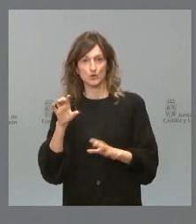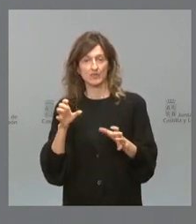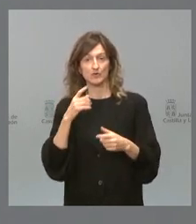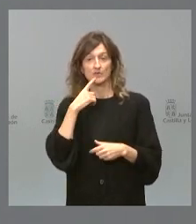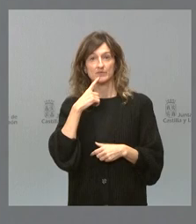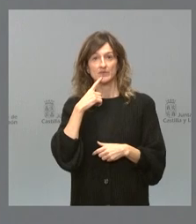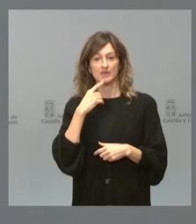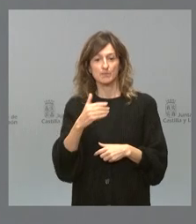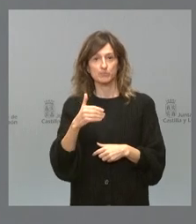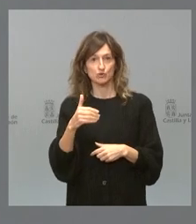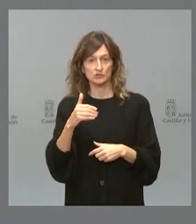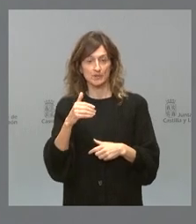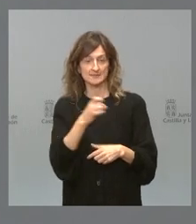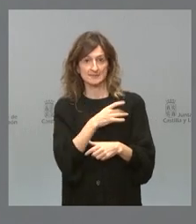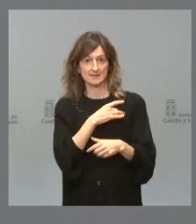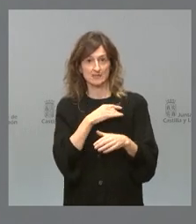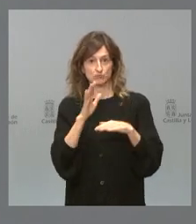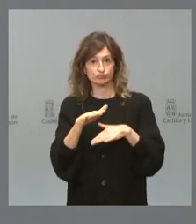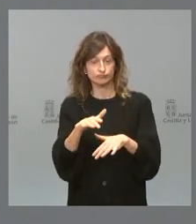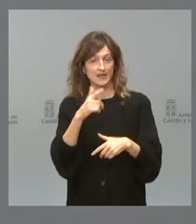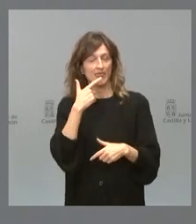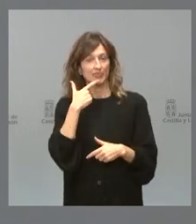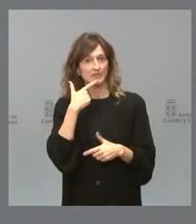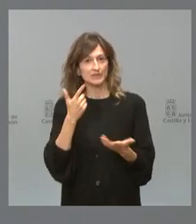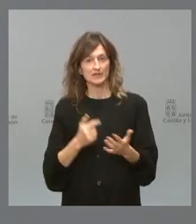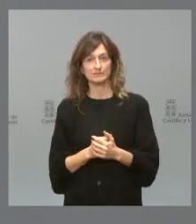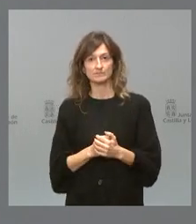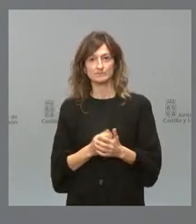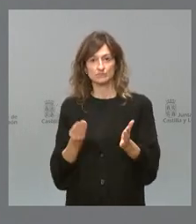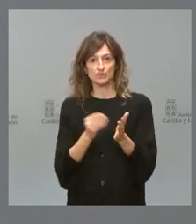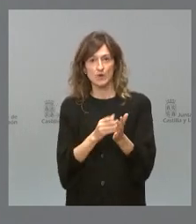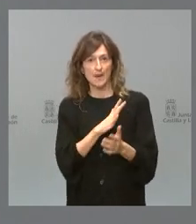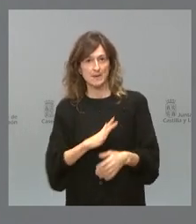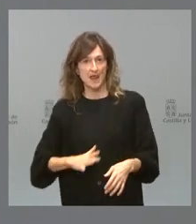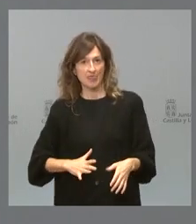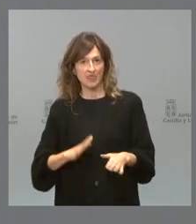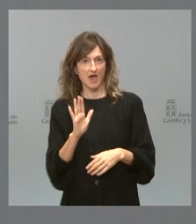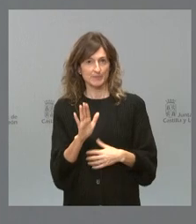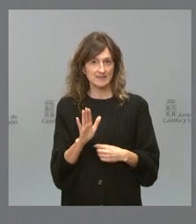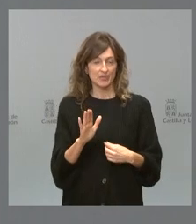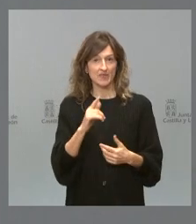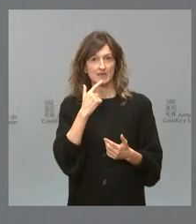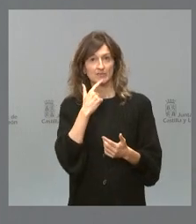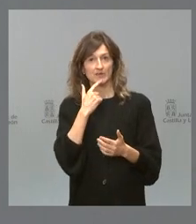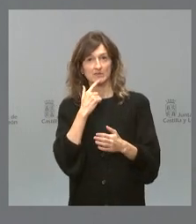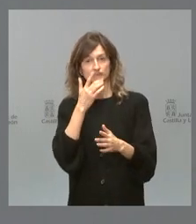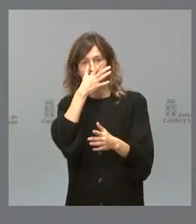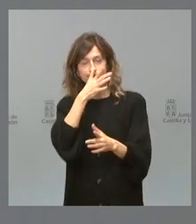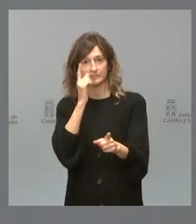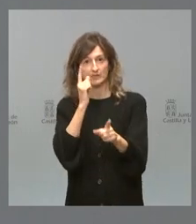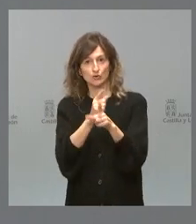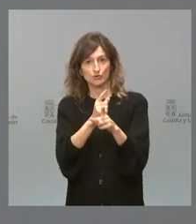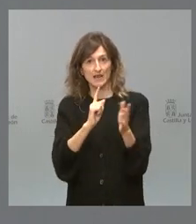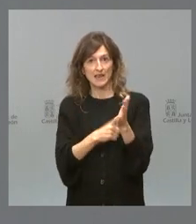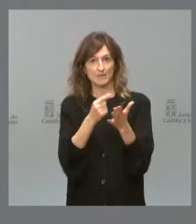de la próxima semana de los sindicatos incluye una una amenaza una advertencia de que llevarán a los tribunales la